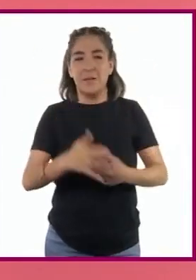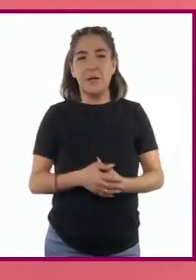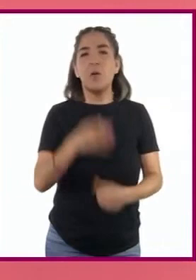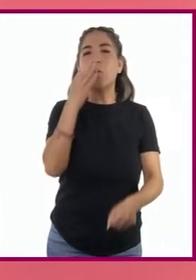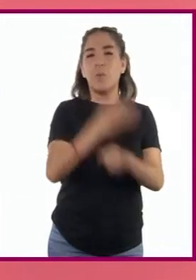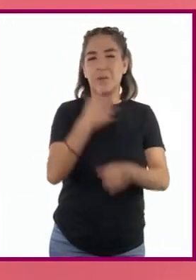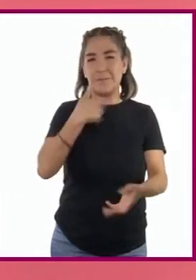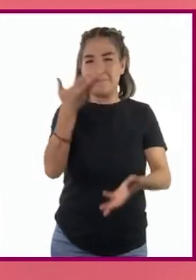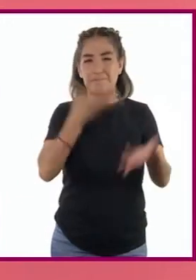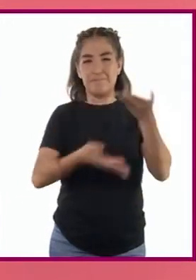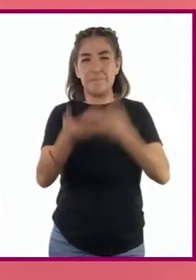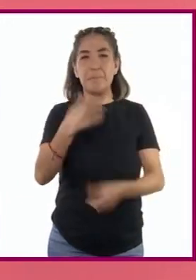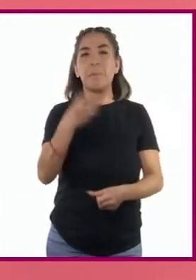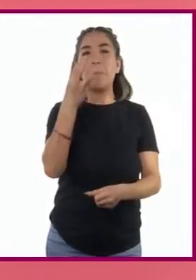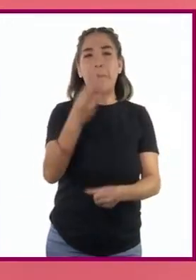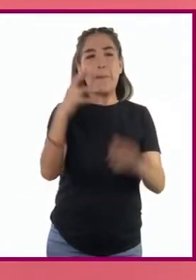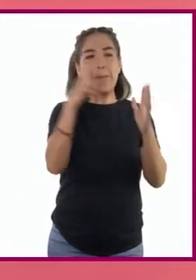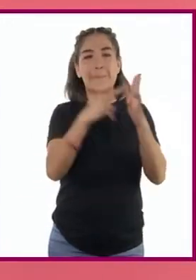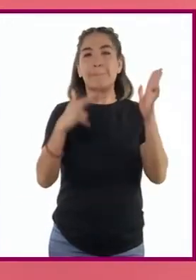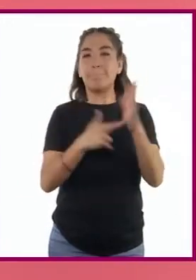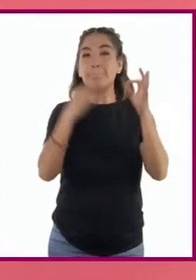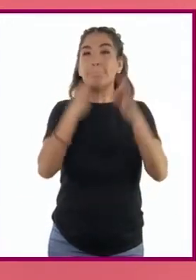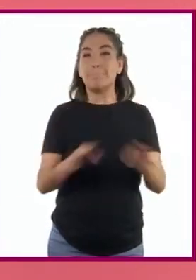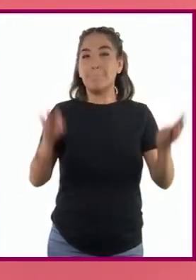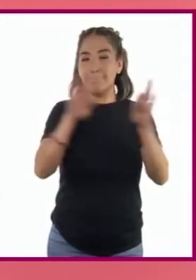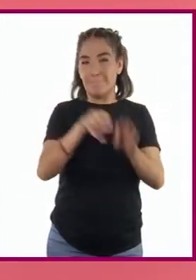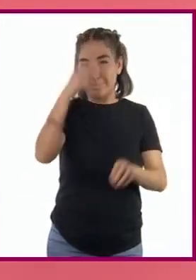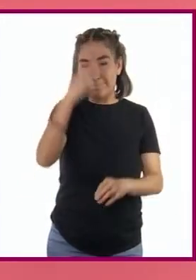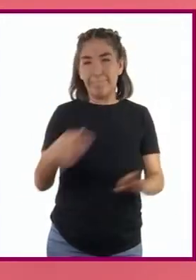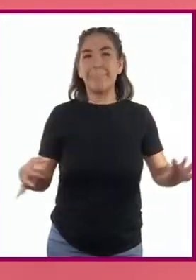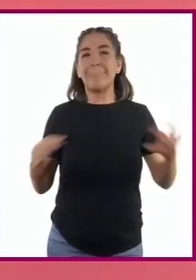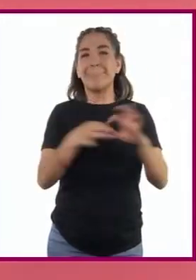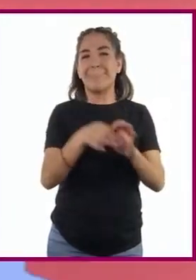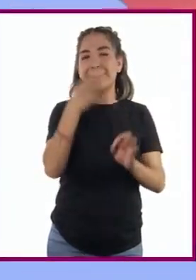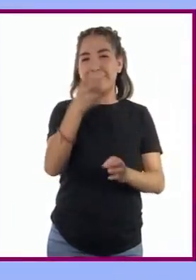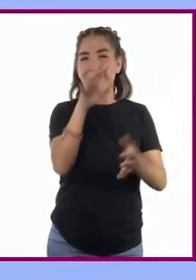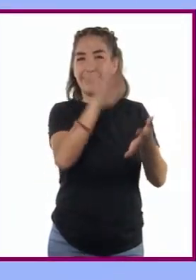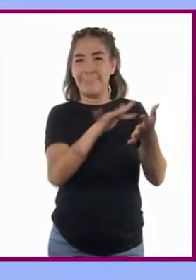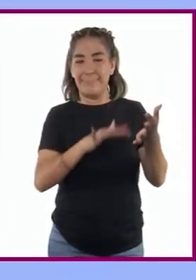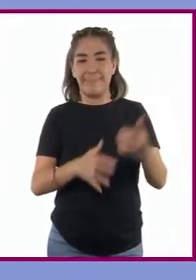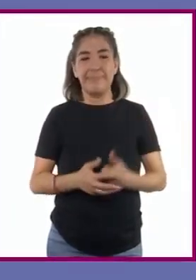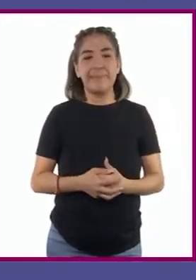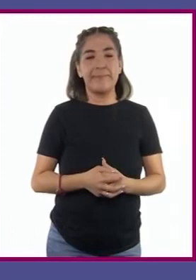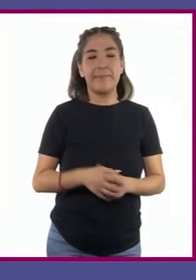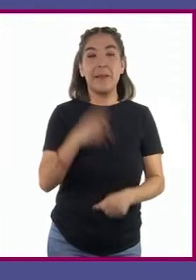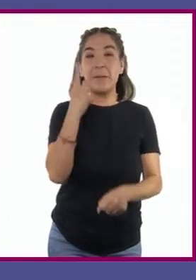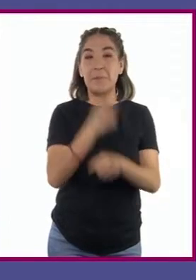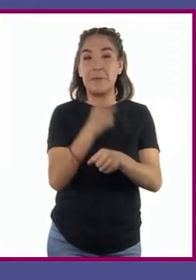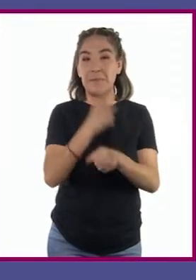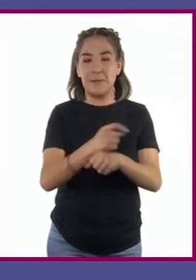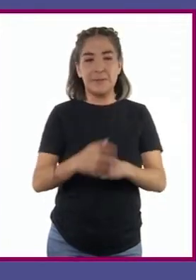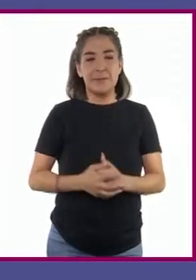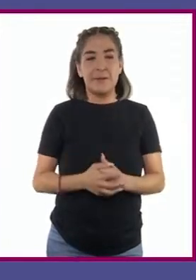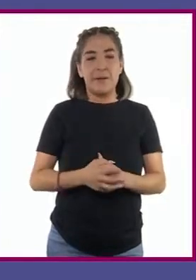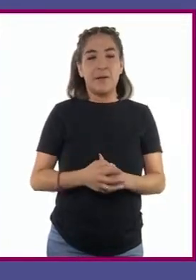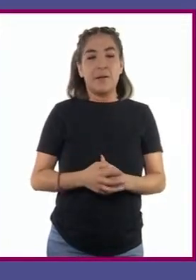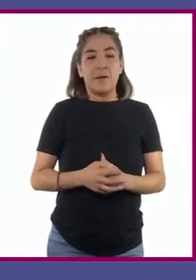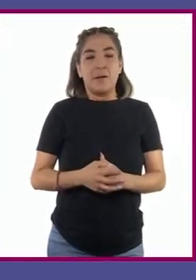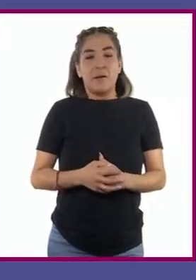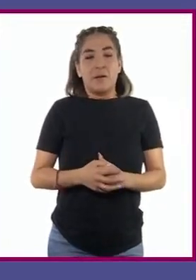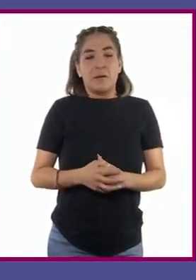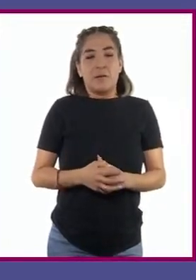compartir 3 reglas básicas para que haya coherencia en un texto. 1. Los enunciados